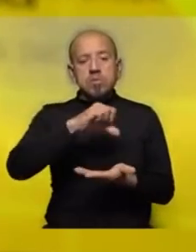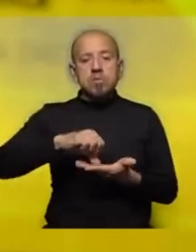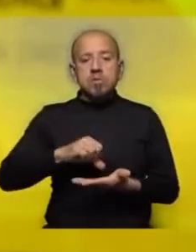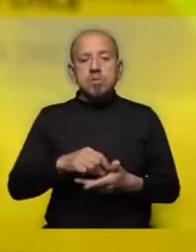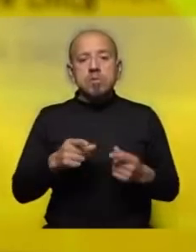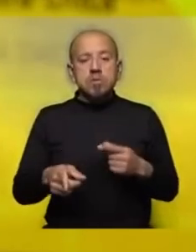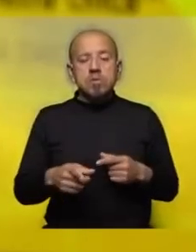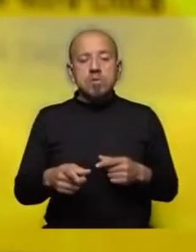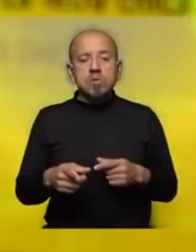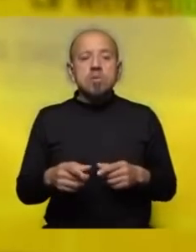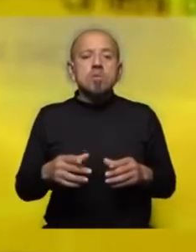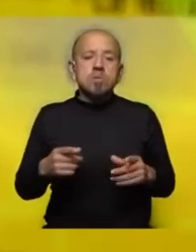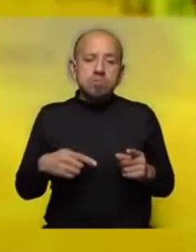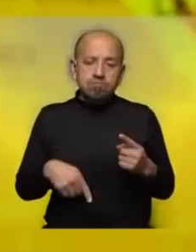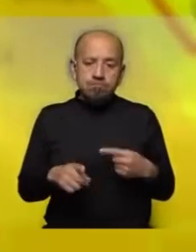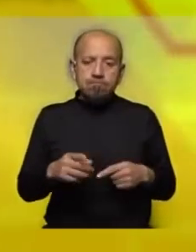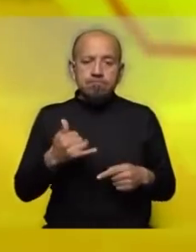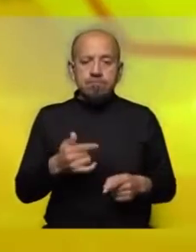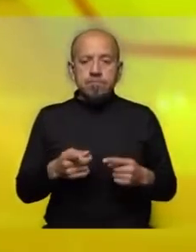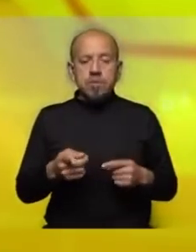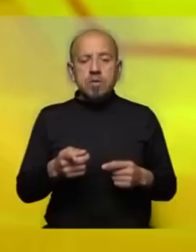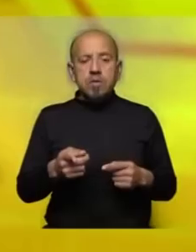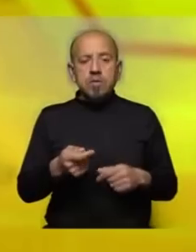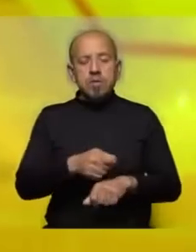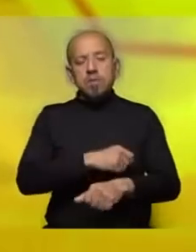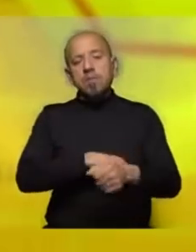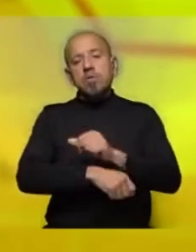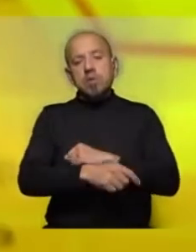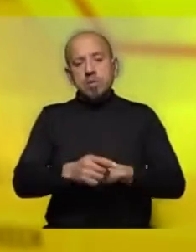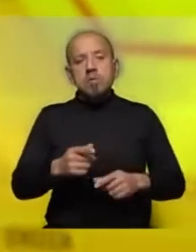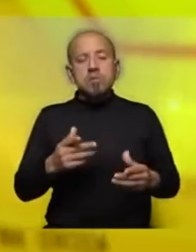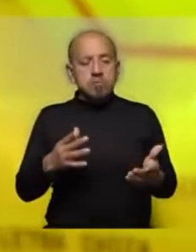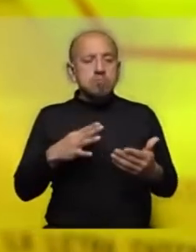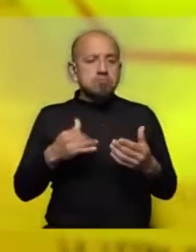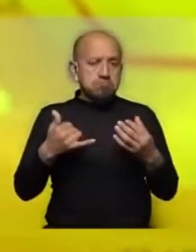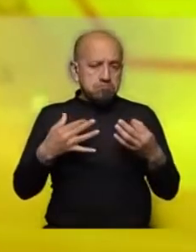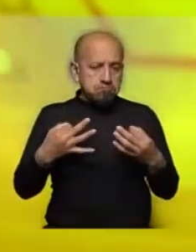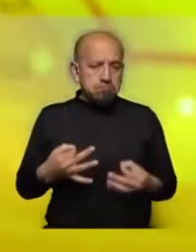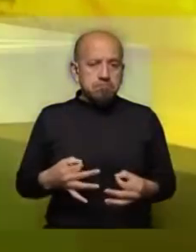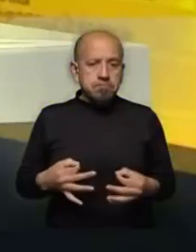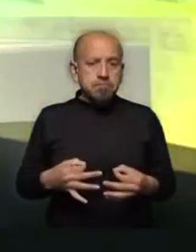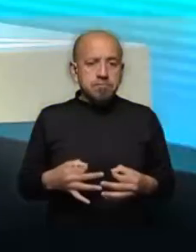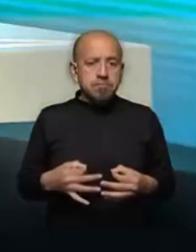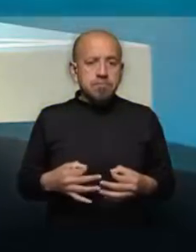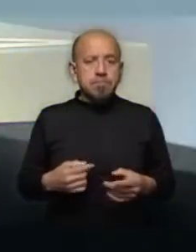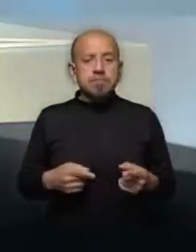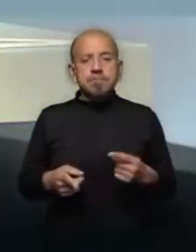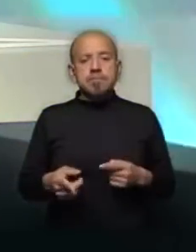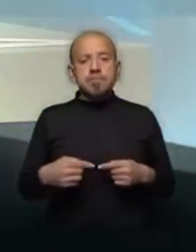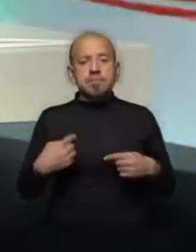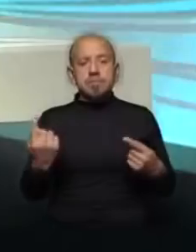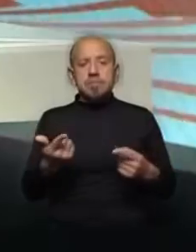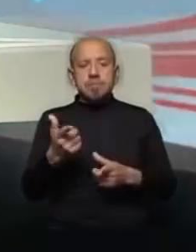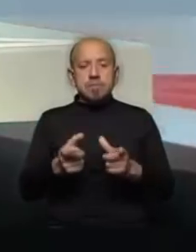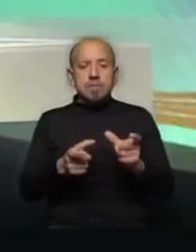se financian con fondos públicos o sea tiene fortalezas no toda la población está cubierta eso la población que no está